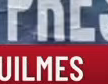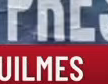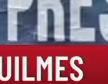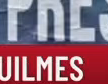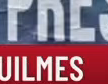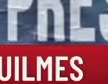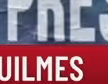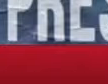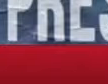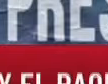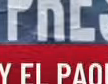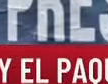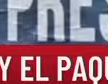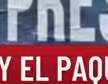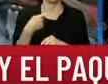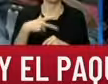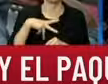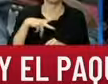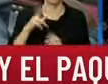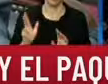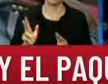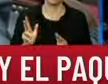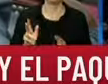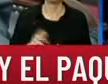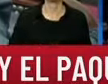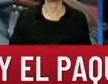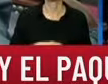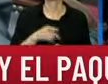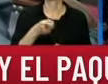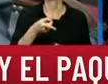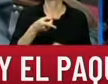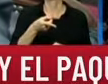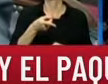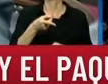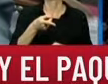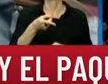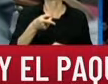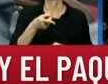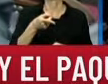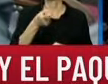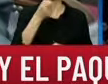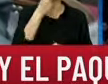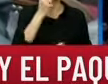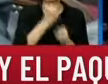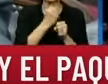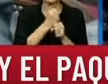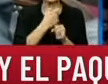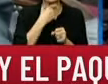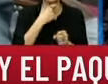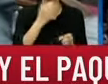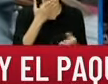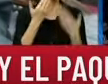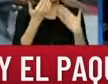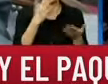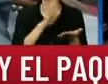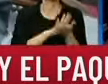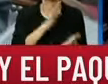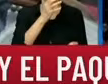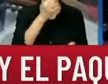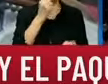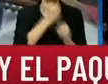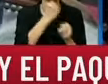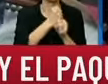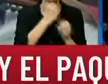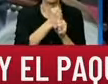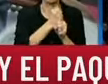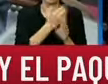Sí. Sí. Menos mal que era el distrito de Mayra, ¿no? No, muy bien. ¿Puedo una pelotudez total? ¿Los microestadios no eran cubiertos